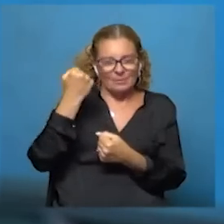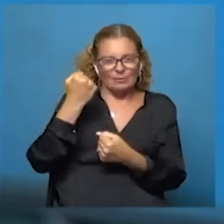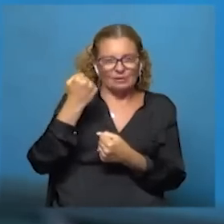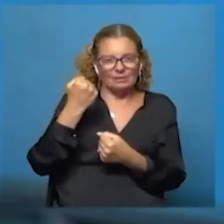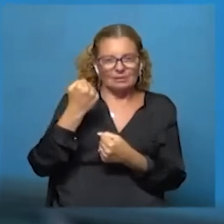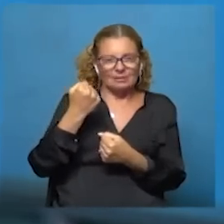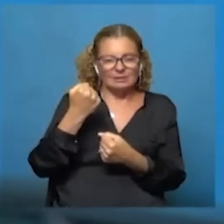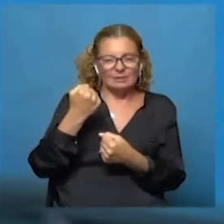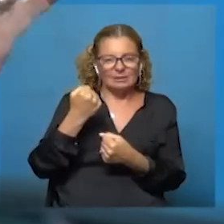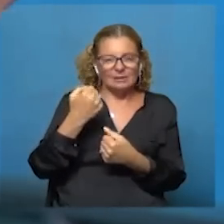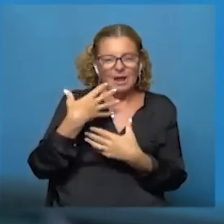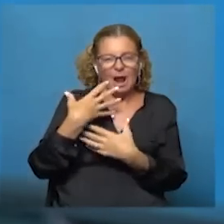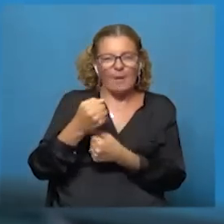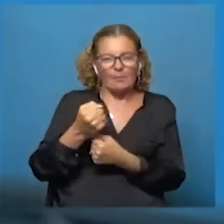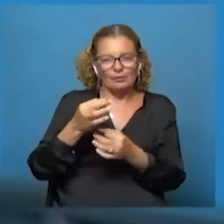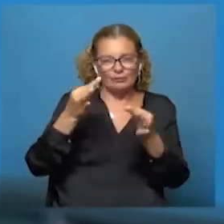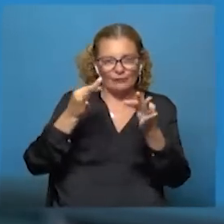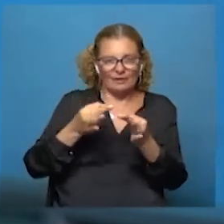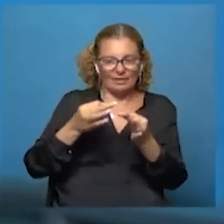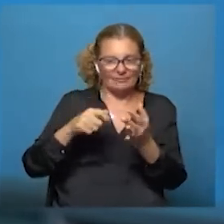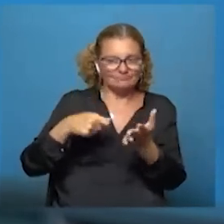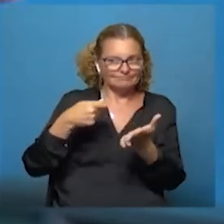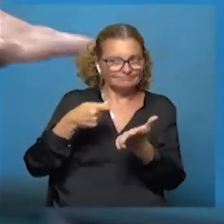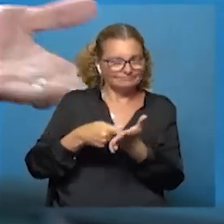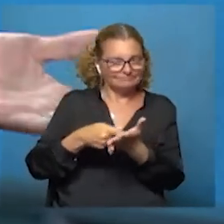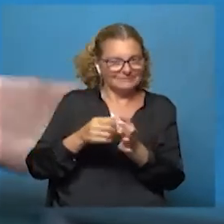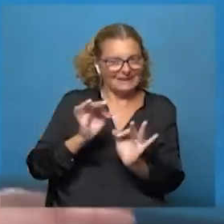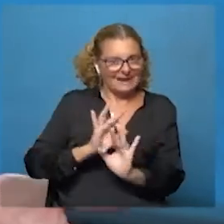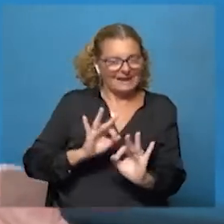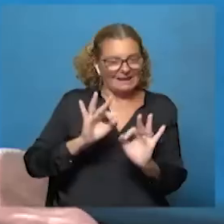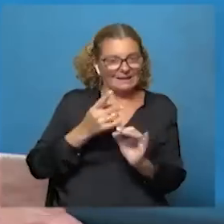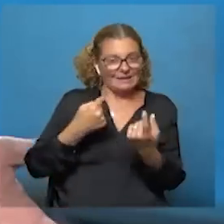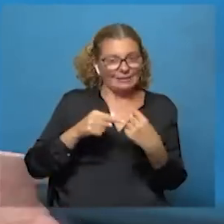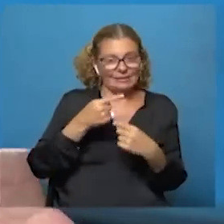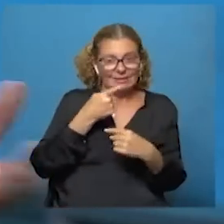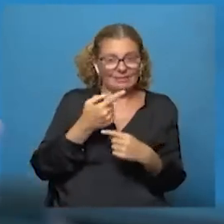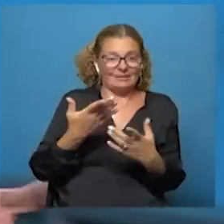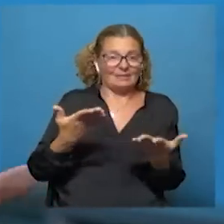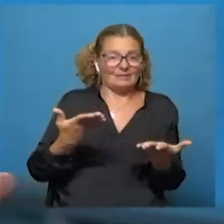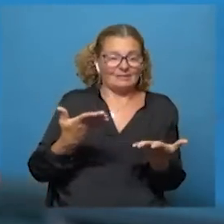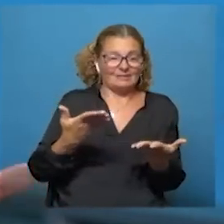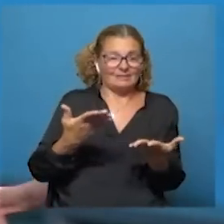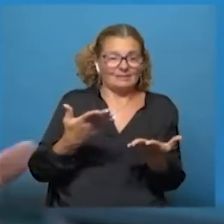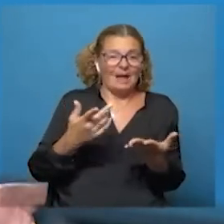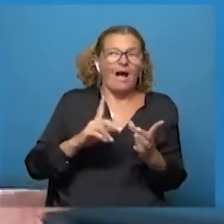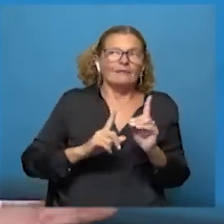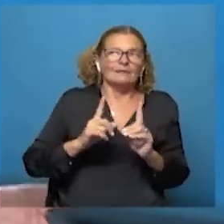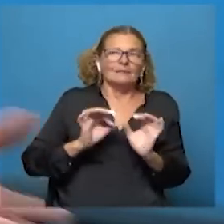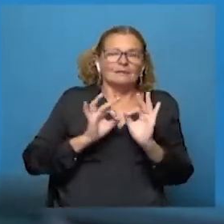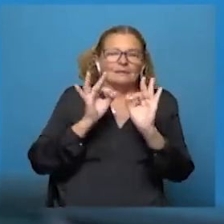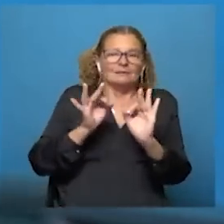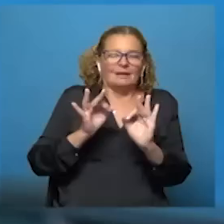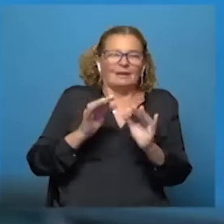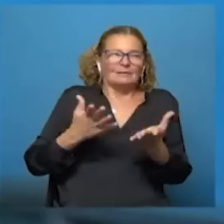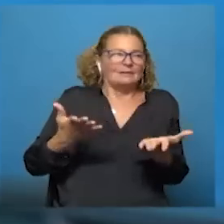De verdad nada entonces llega un momento que no